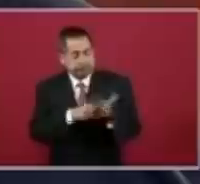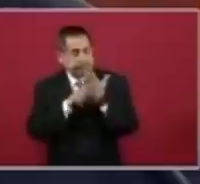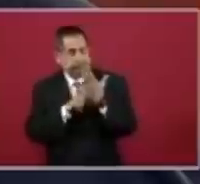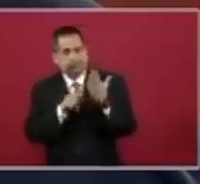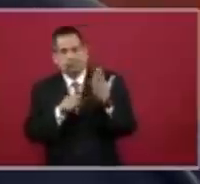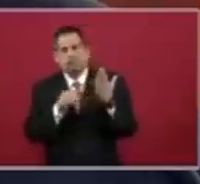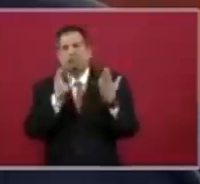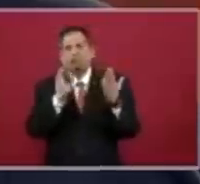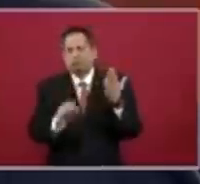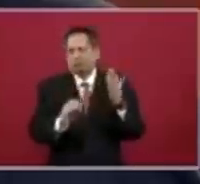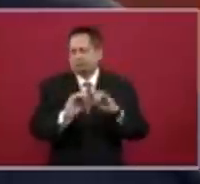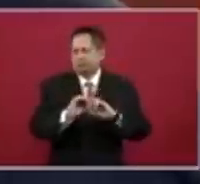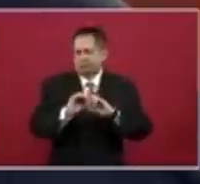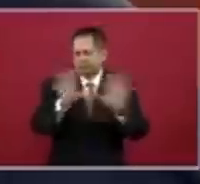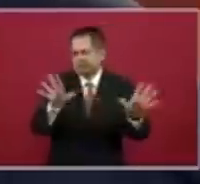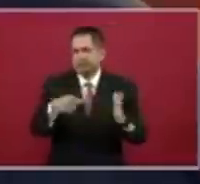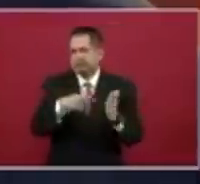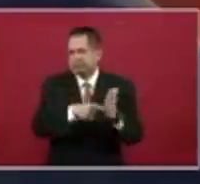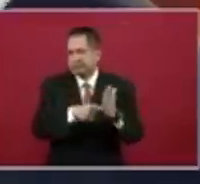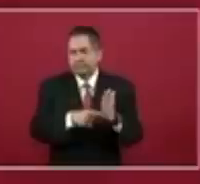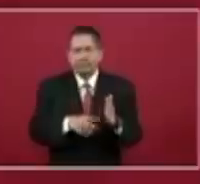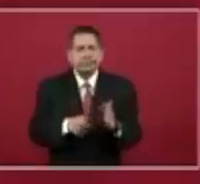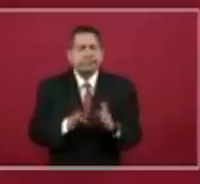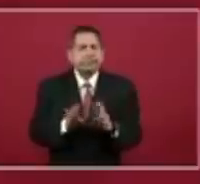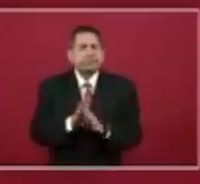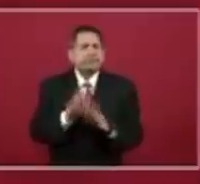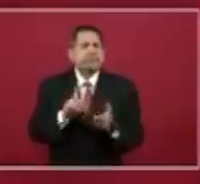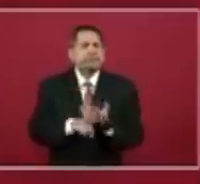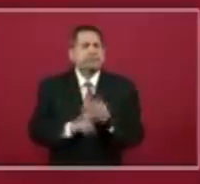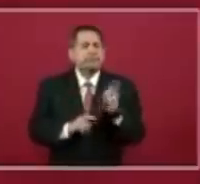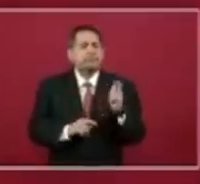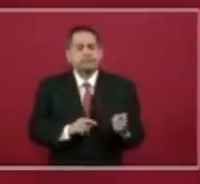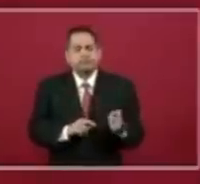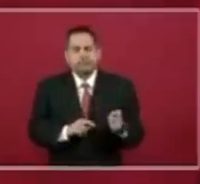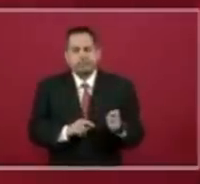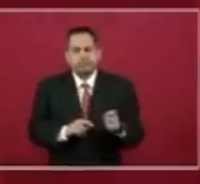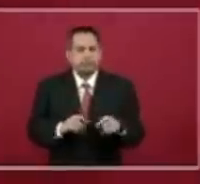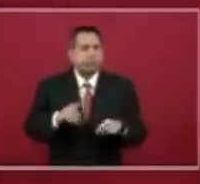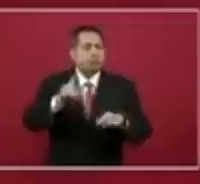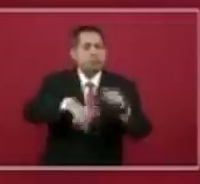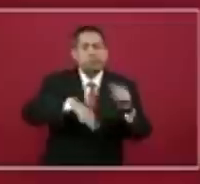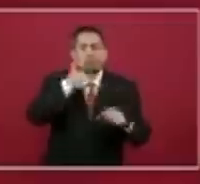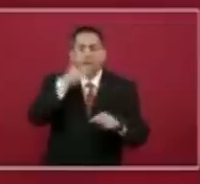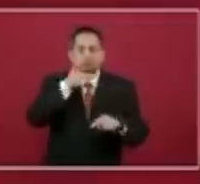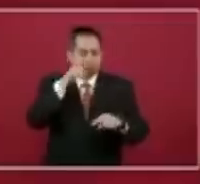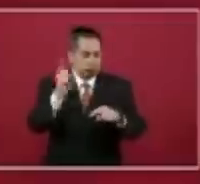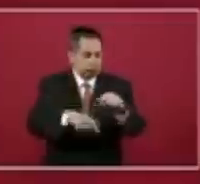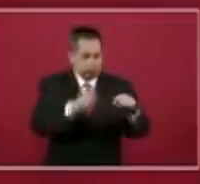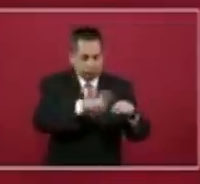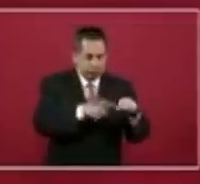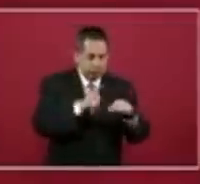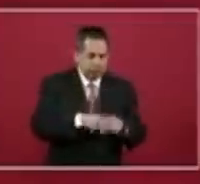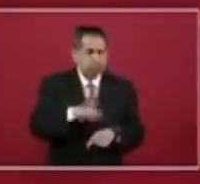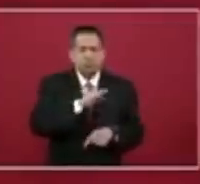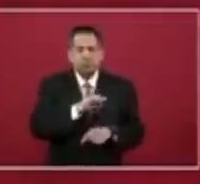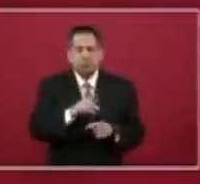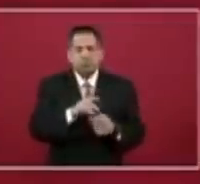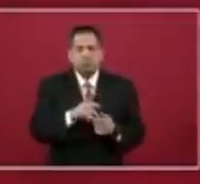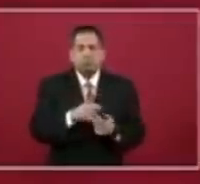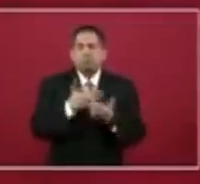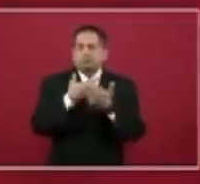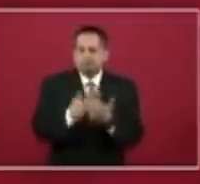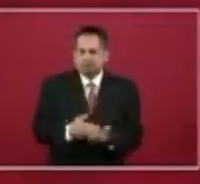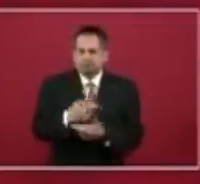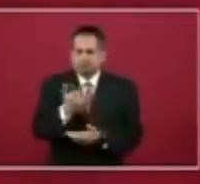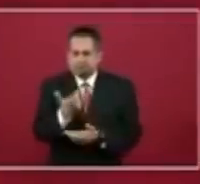emblemático de cómo el combate a la corrupción permite liberar fondos